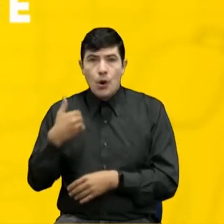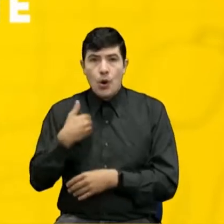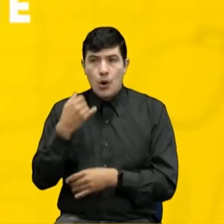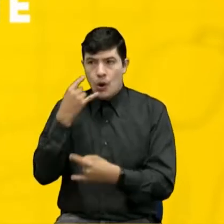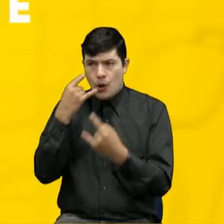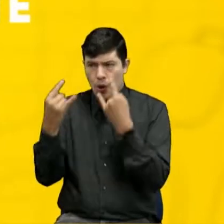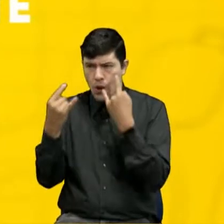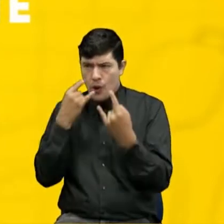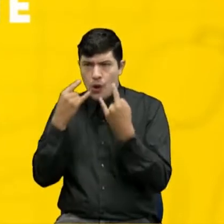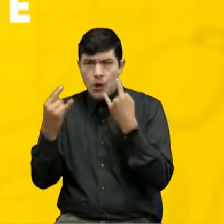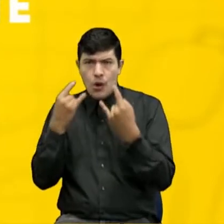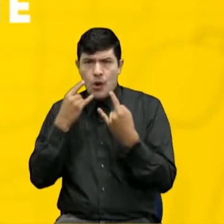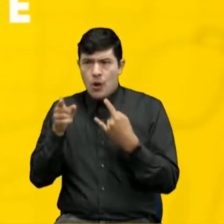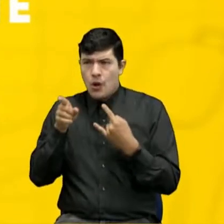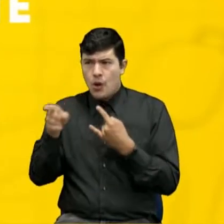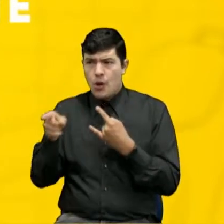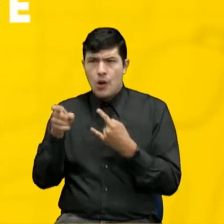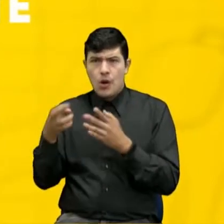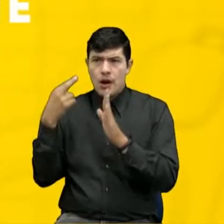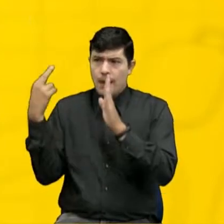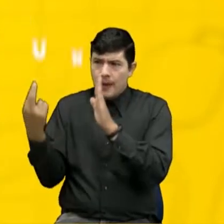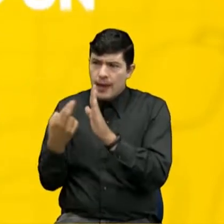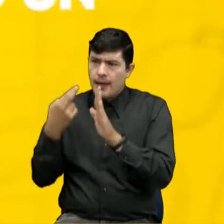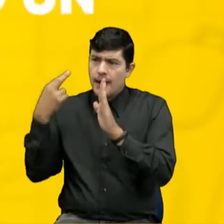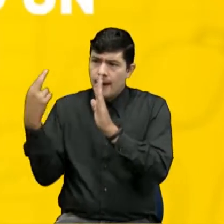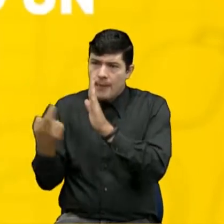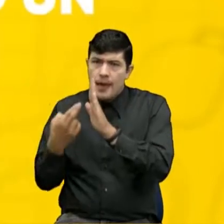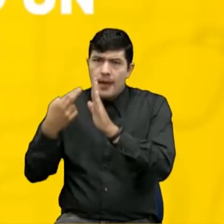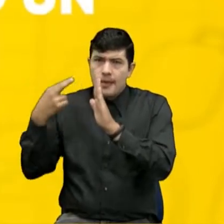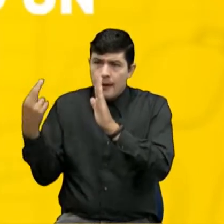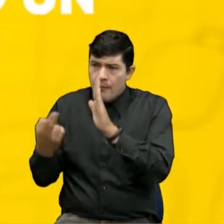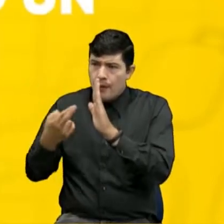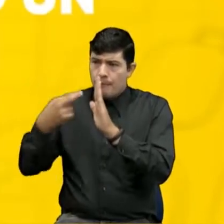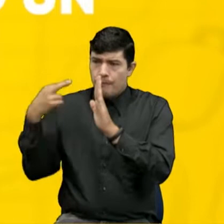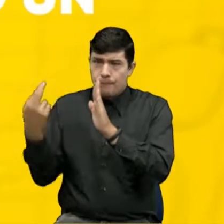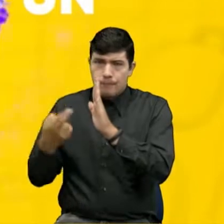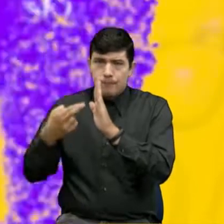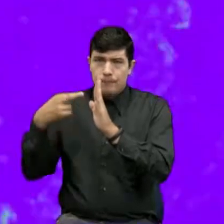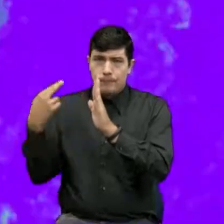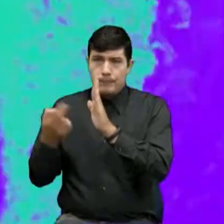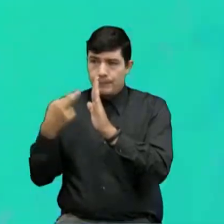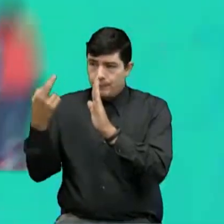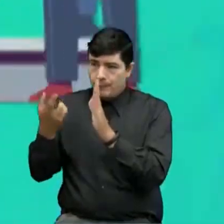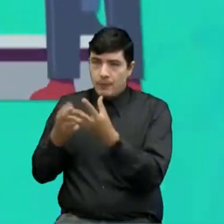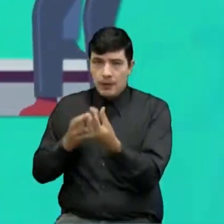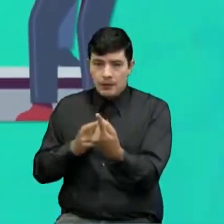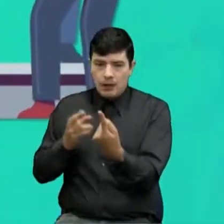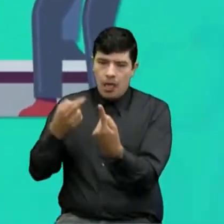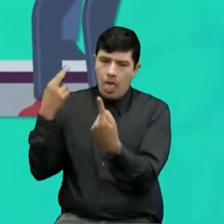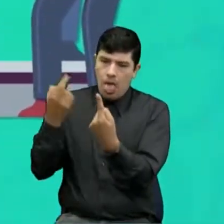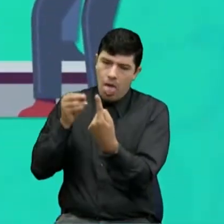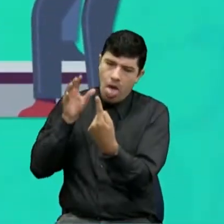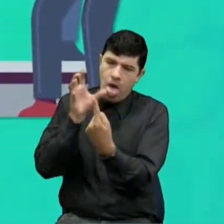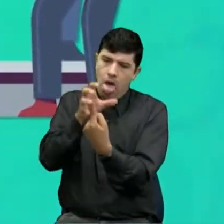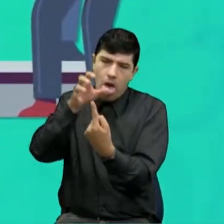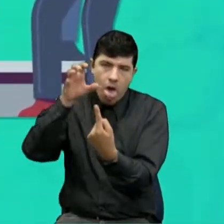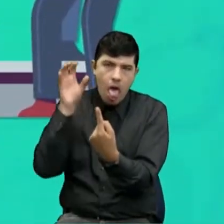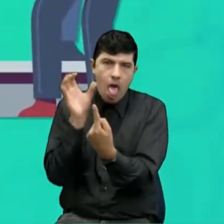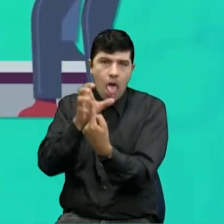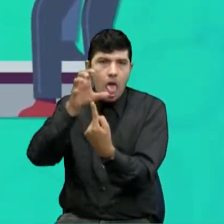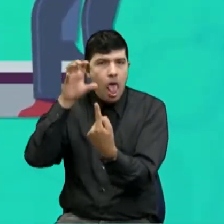y psíquicamente de manera reiterada y continuada por un alumno o un grupo de alumnos. Agresión,